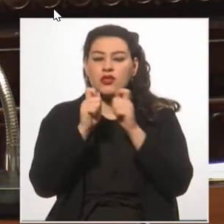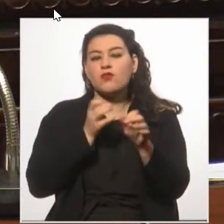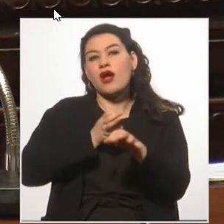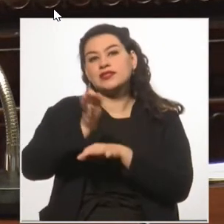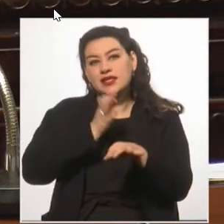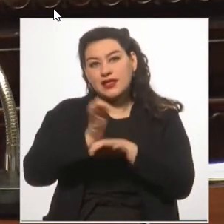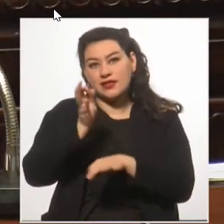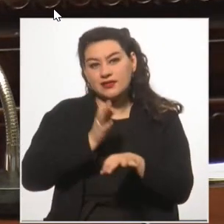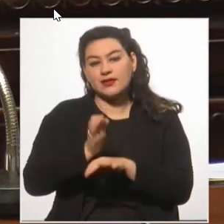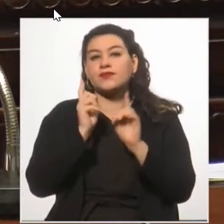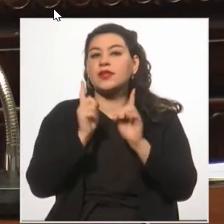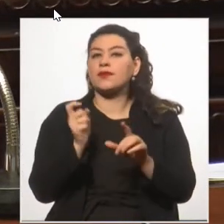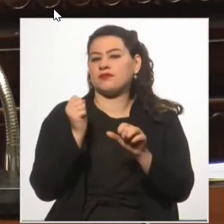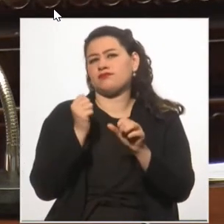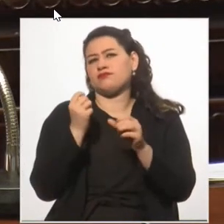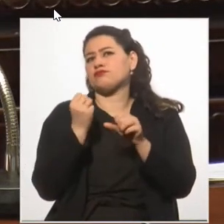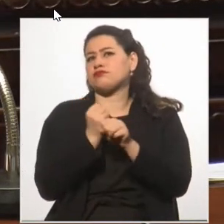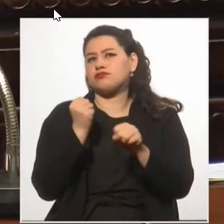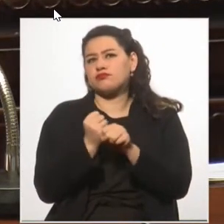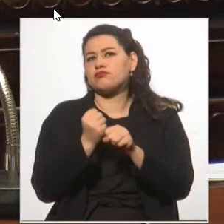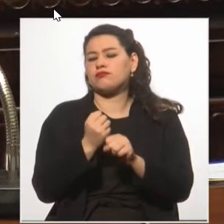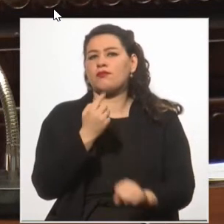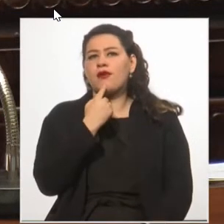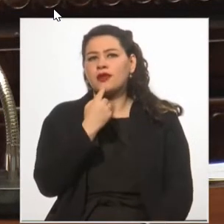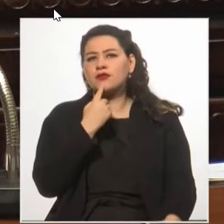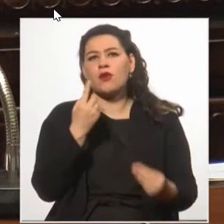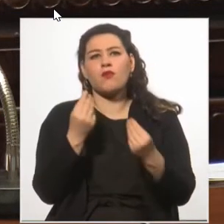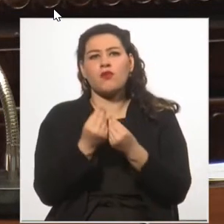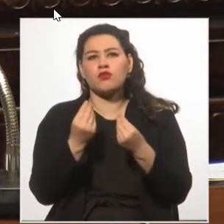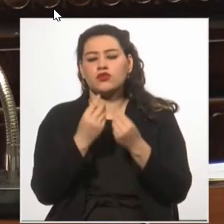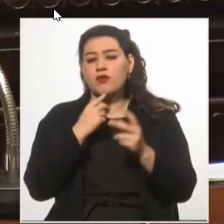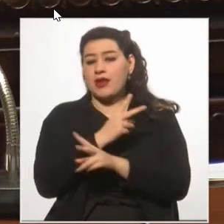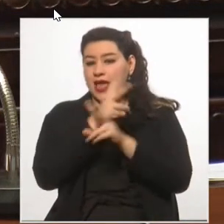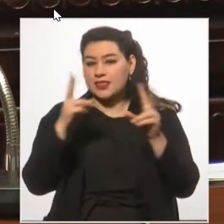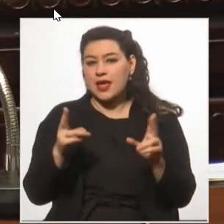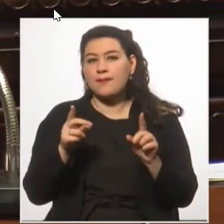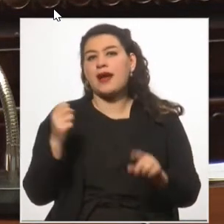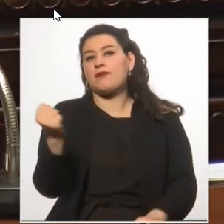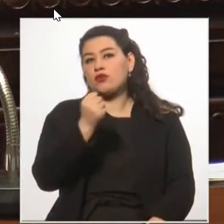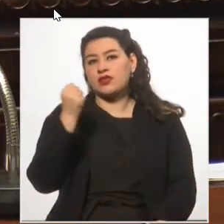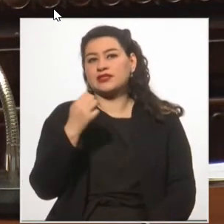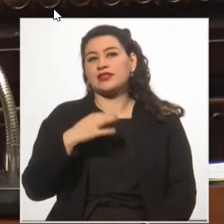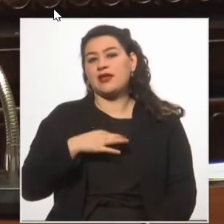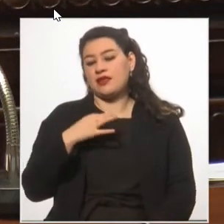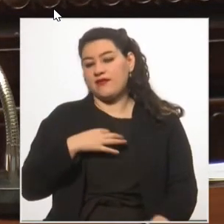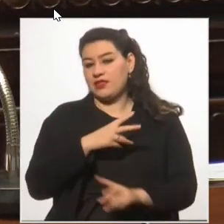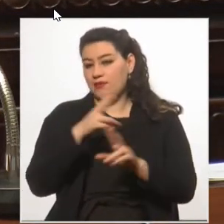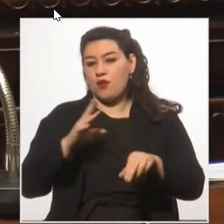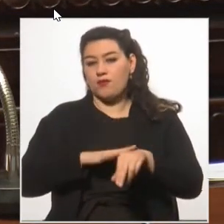enseñanza y desarrolló una notable actividad política en una etapa crucial de la vida de nuestro país